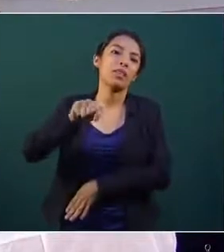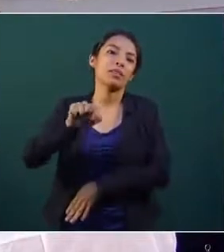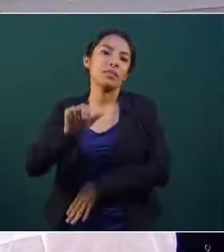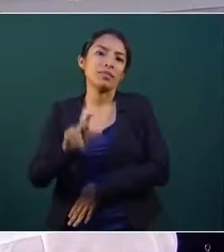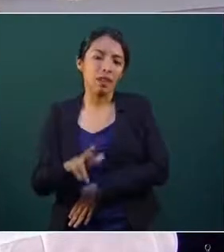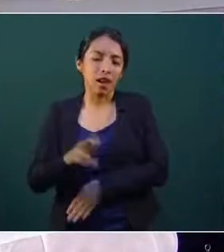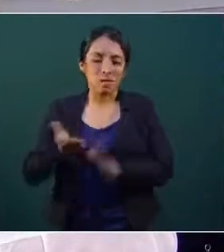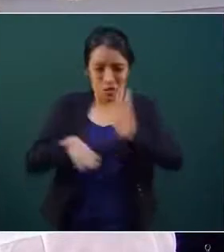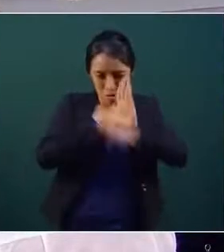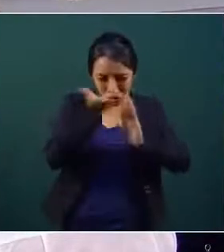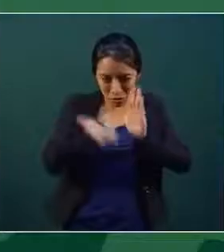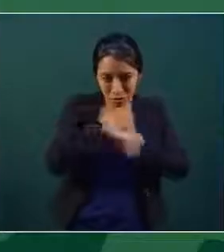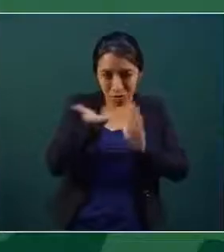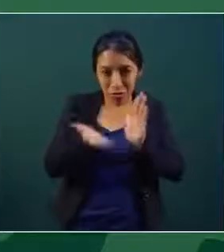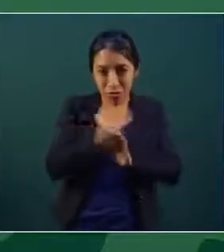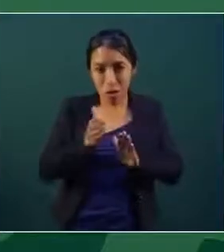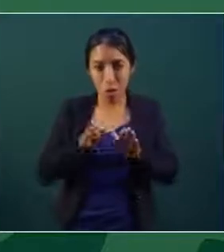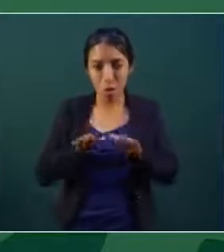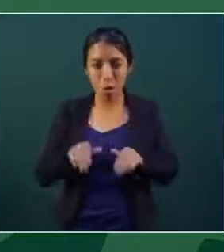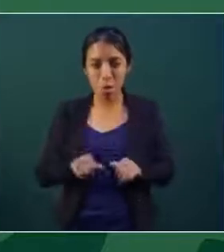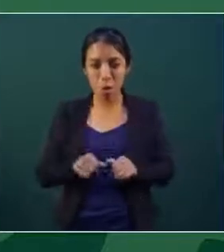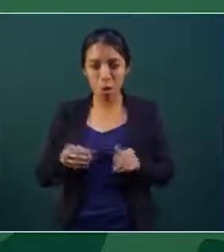la construcción del nuevo aeropuerto